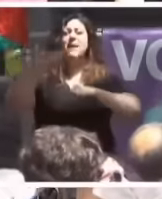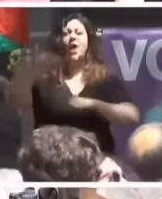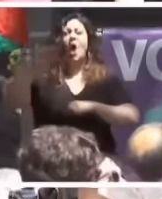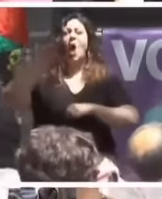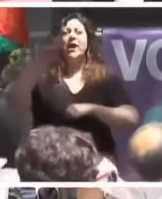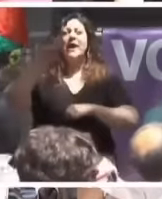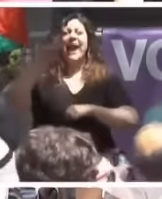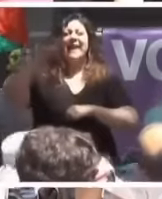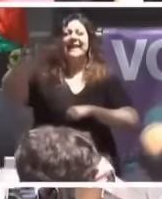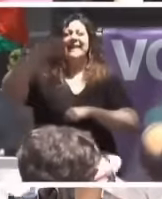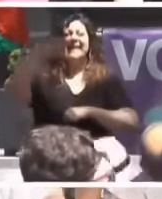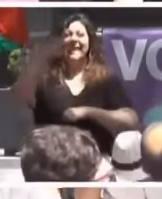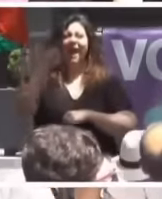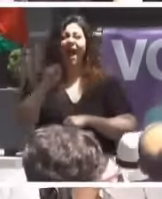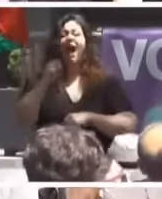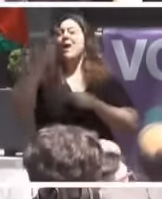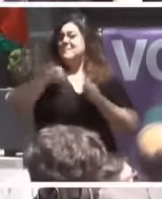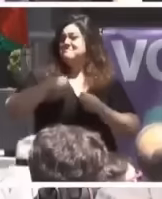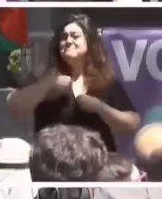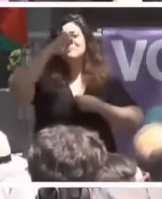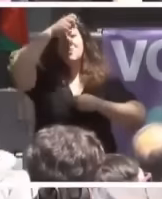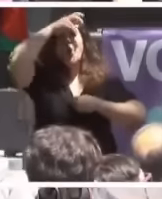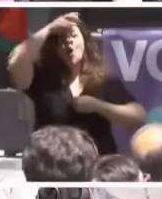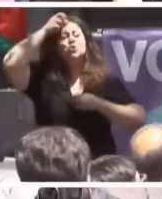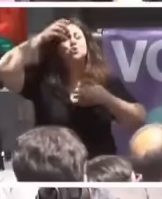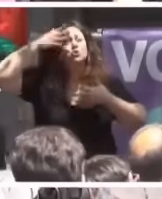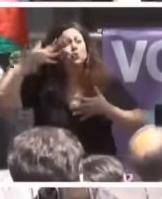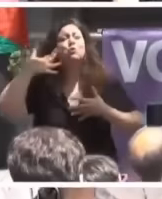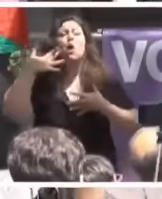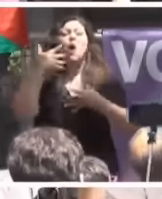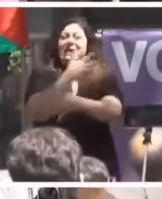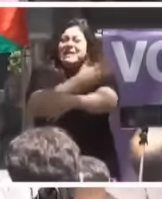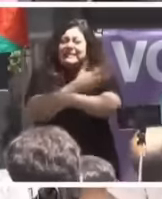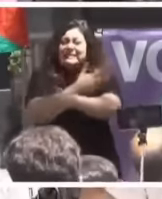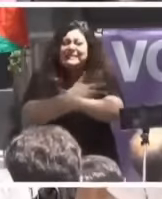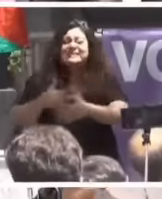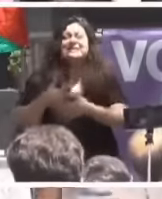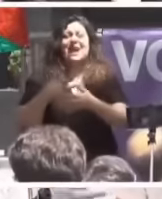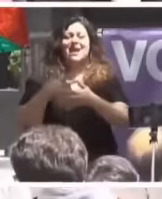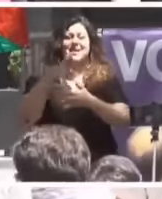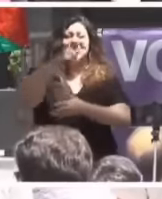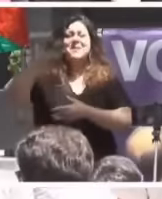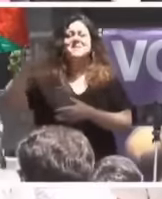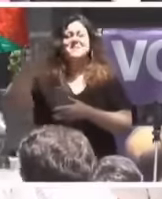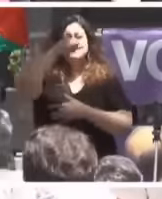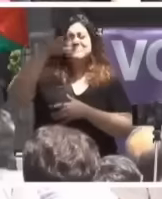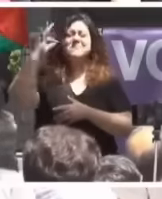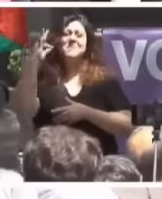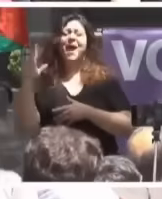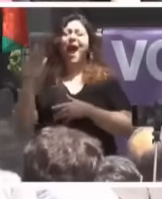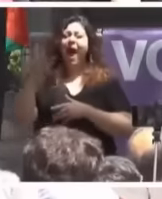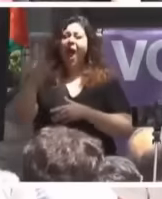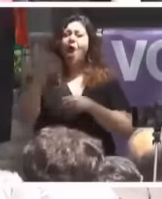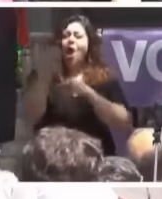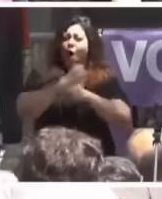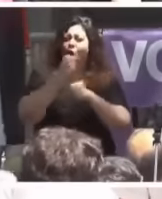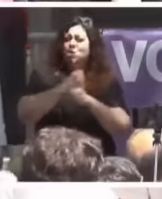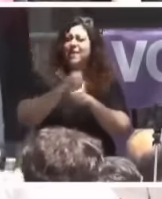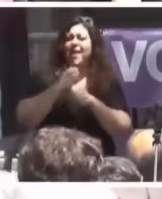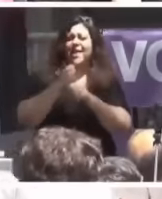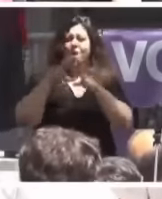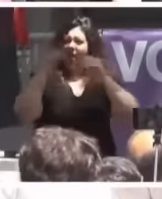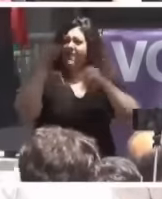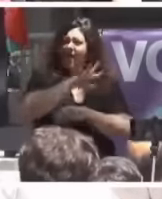el mismo el sudor y la sangre de los jornaleros y las jornaleras en Andalucía que de la gente de la Ribera de Navarra.